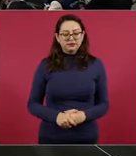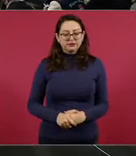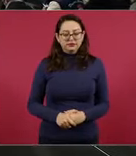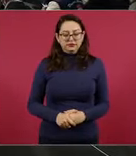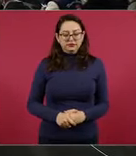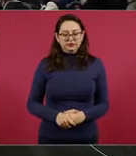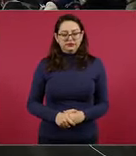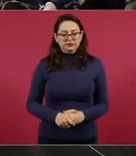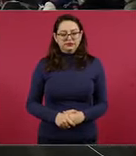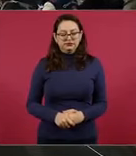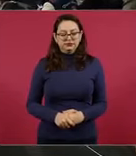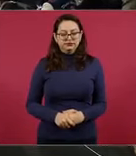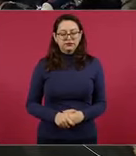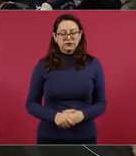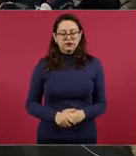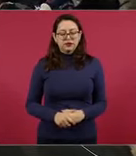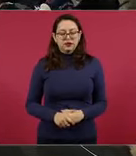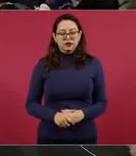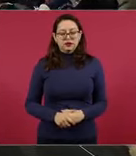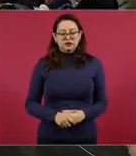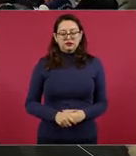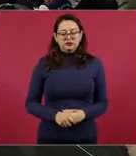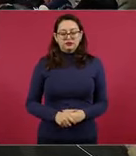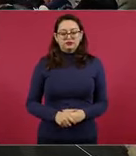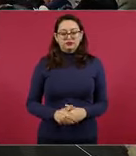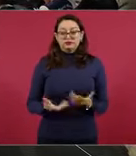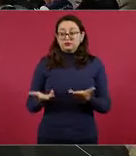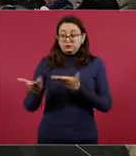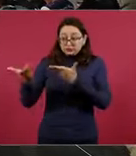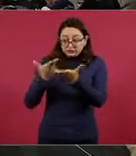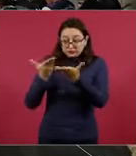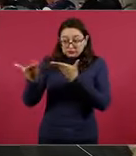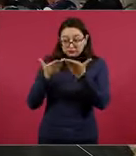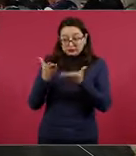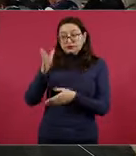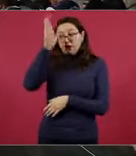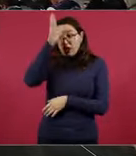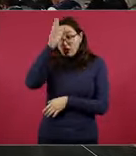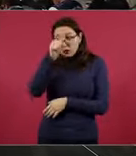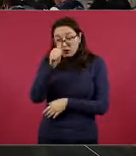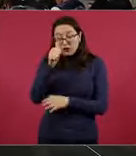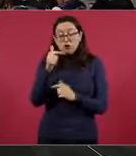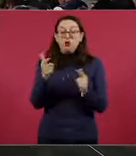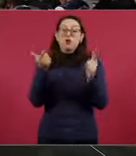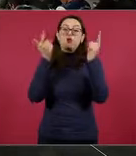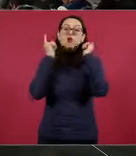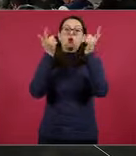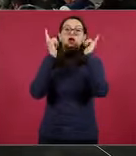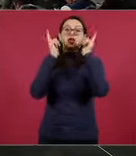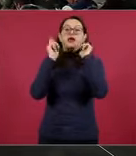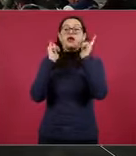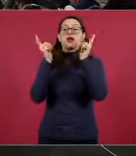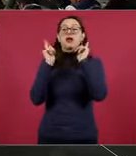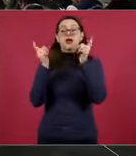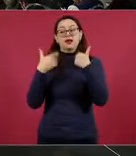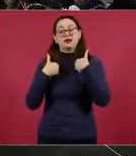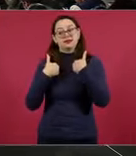Hemos estado buscando el acuerdo, ojalá y entren en razón